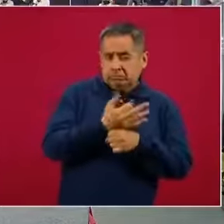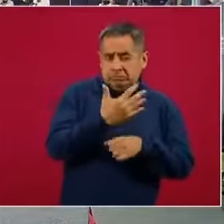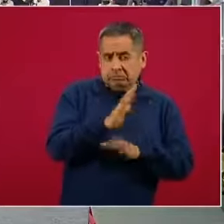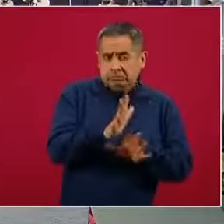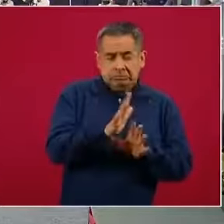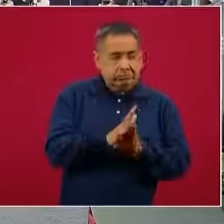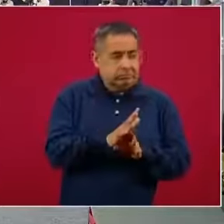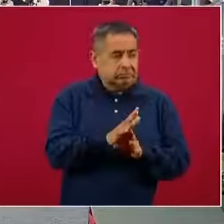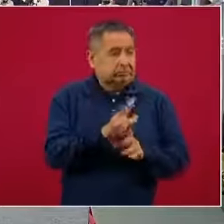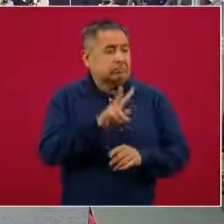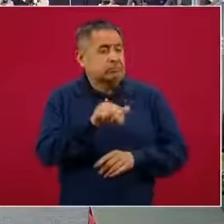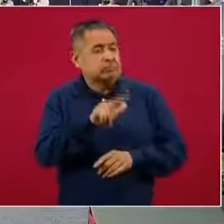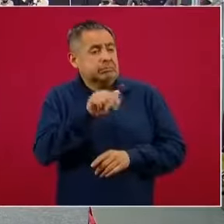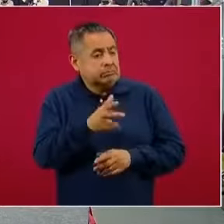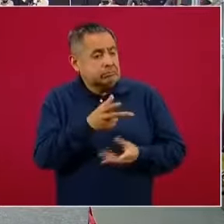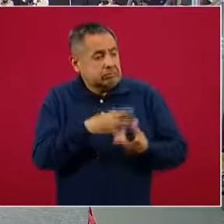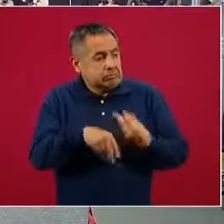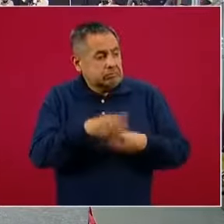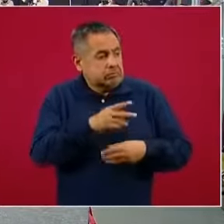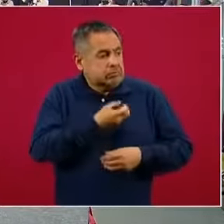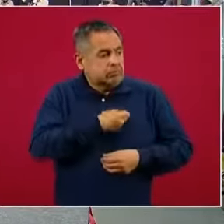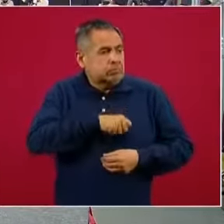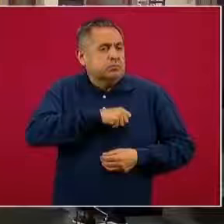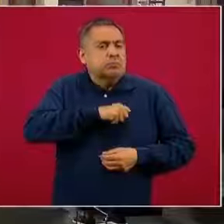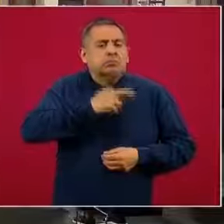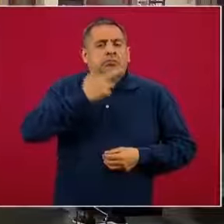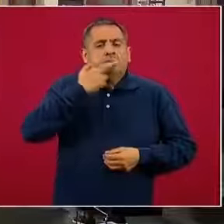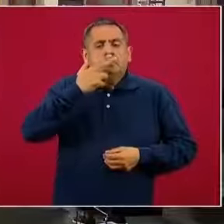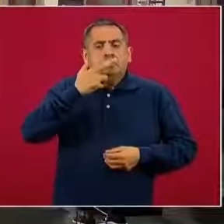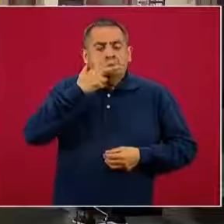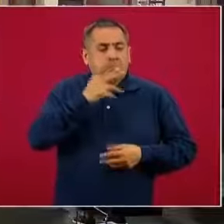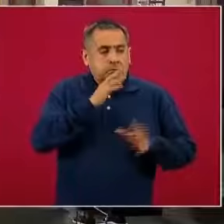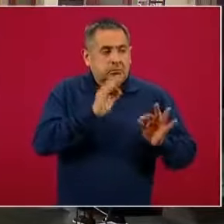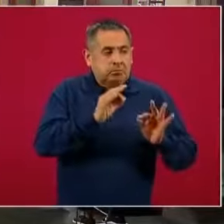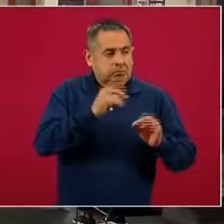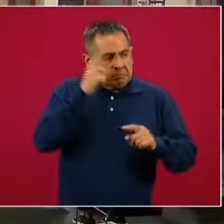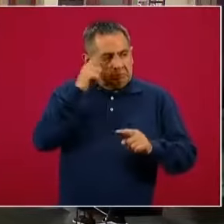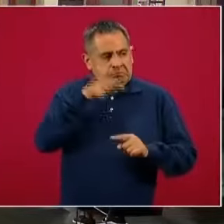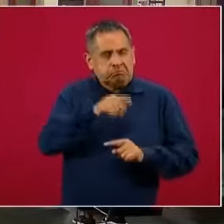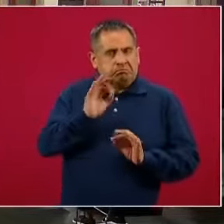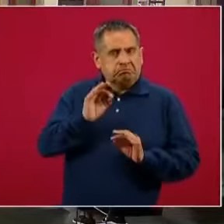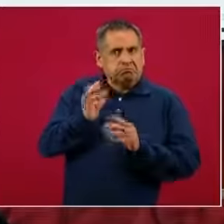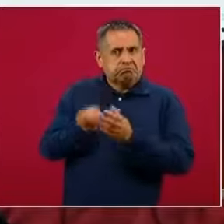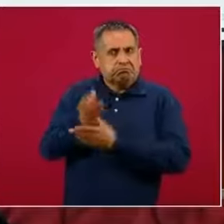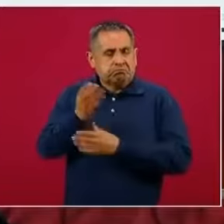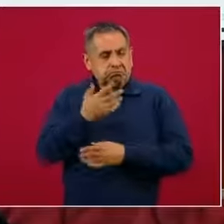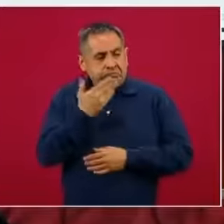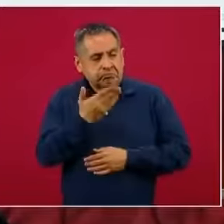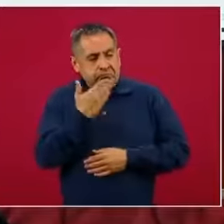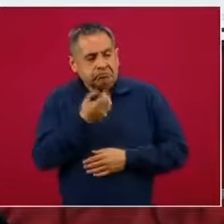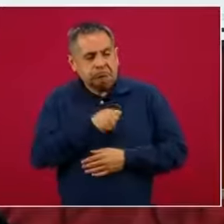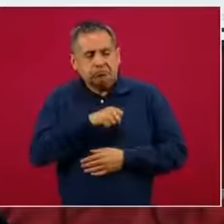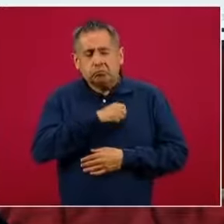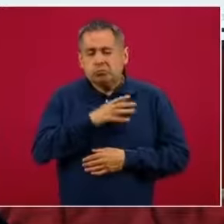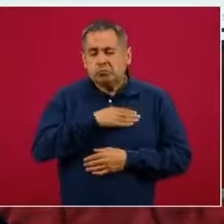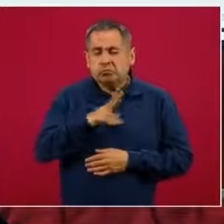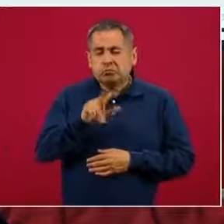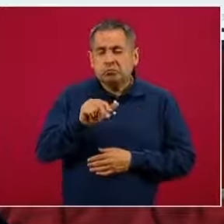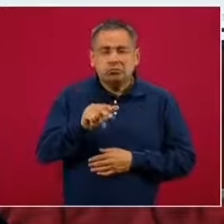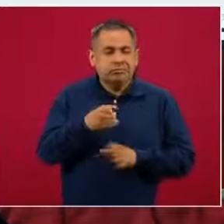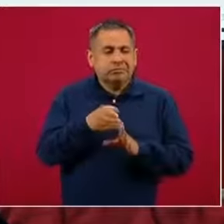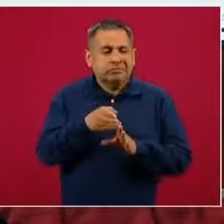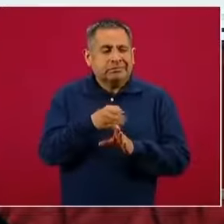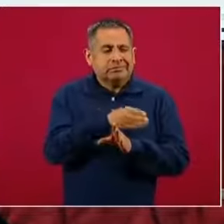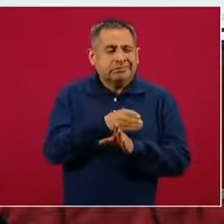pacientes que ya se van recuperando, que tienen buenos pronósticos y que incluso ya están en lo que se conoce como la